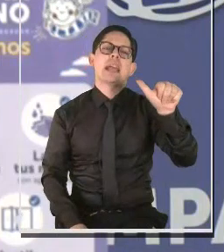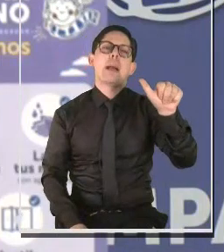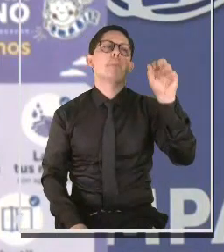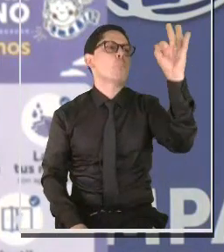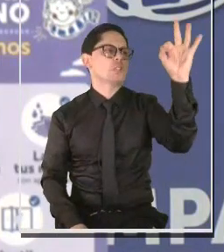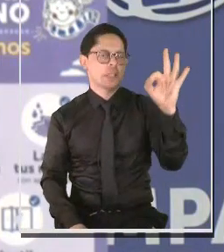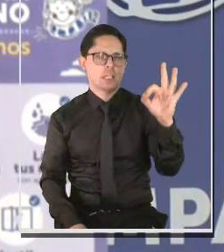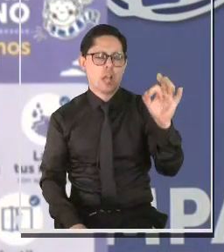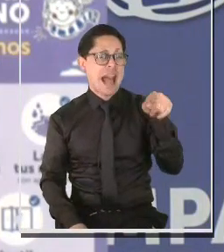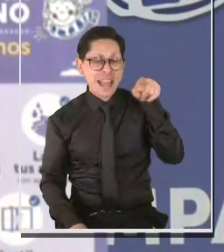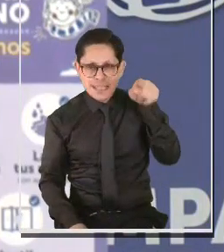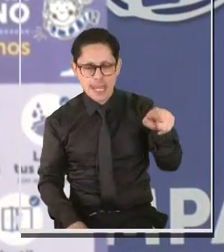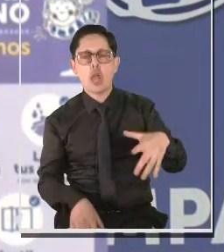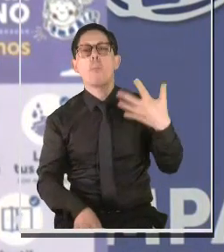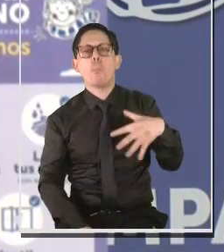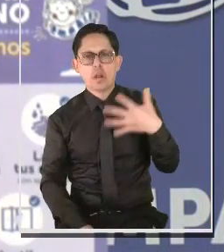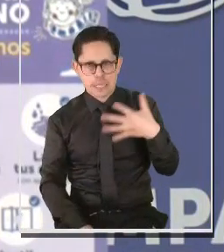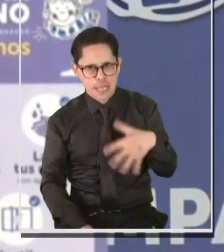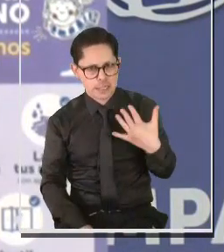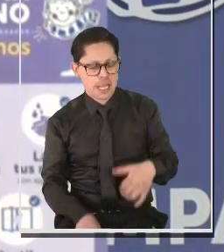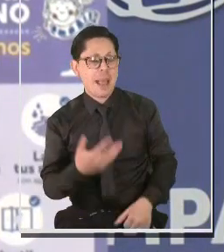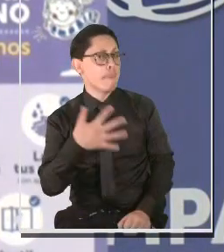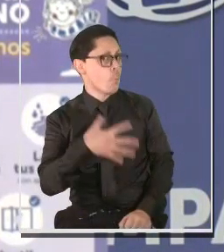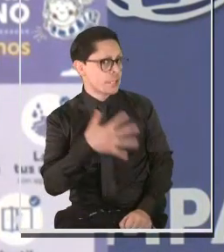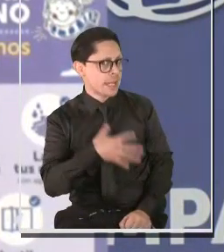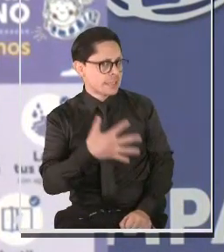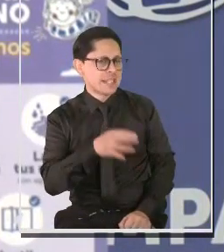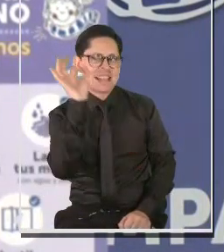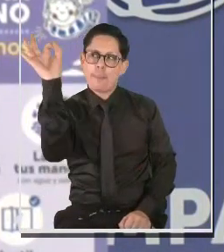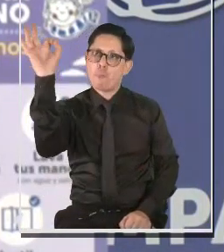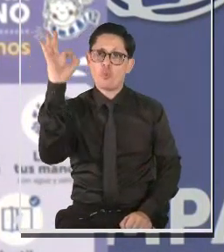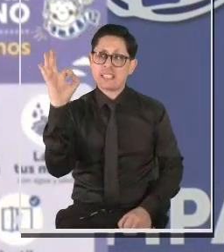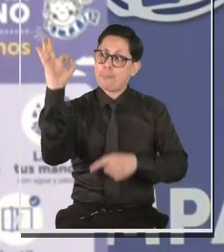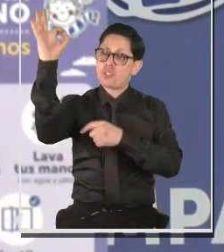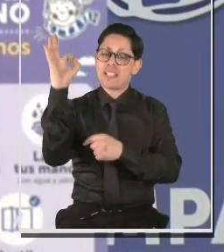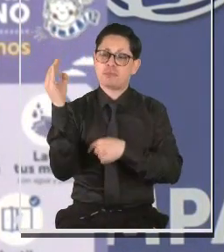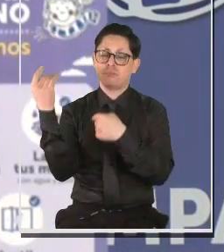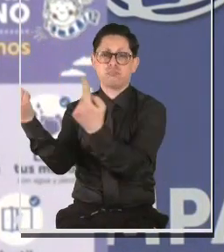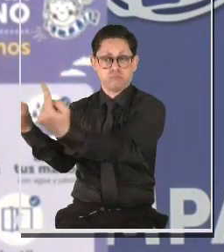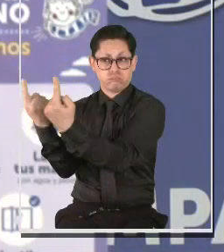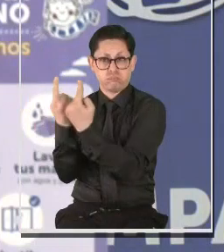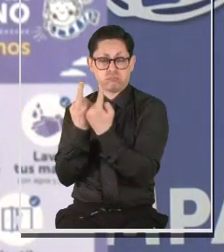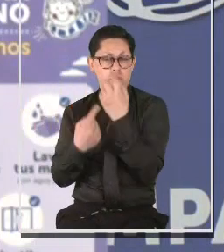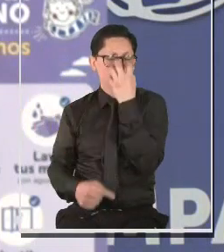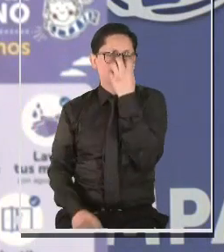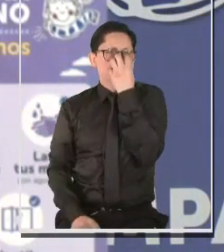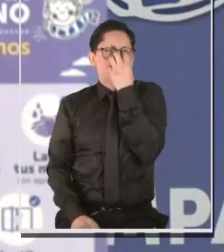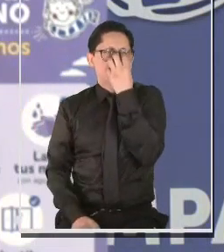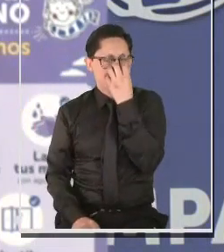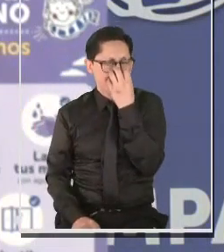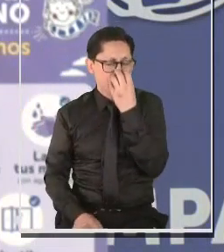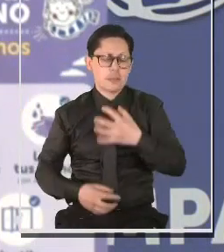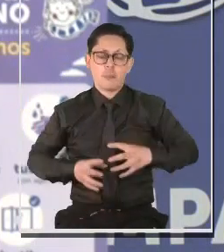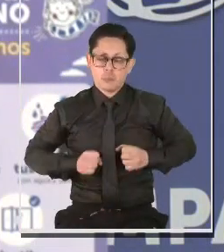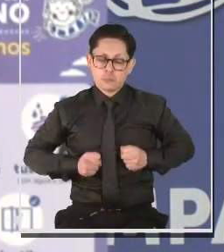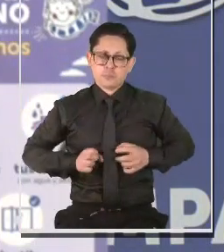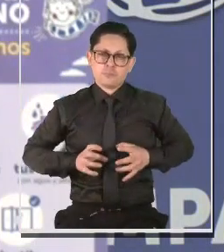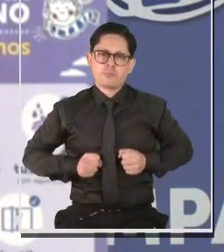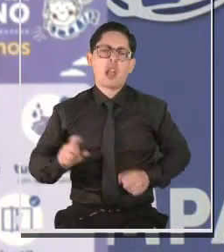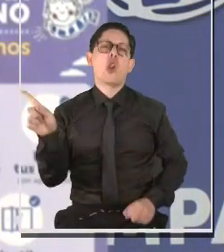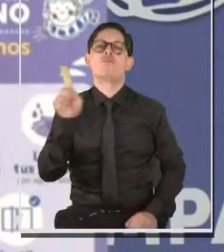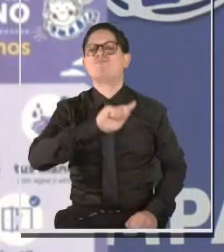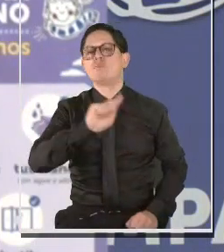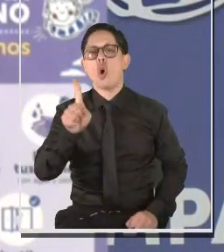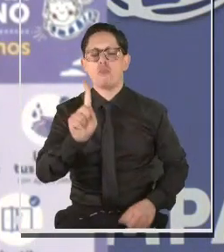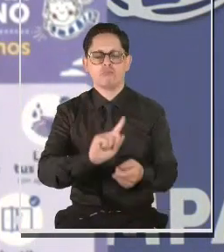y que lo importante aquí es que el porcentaje de pacientes ventilados y de origen respiratorio no